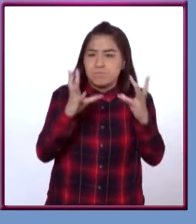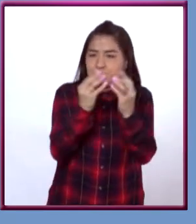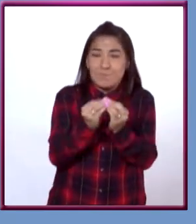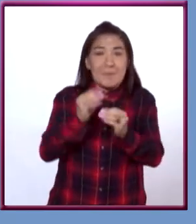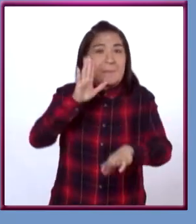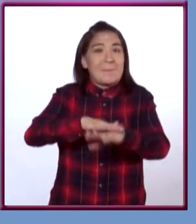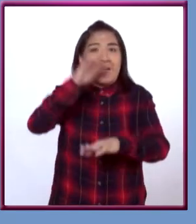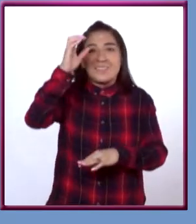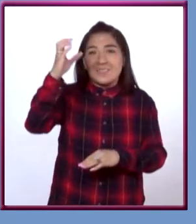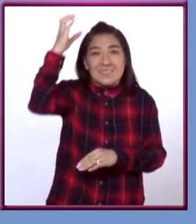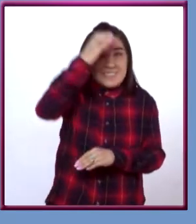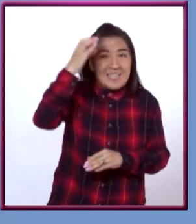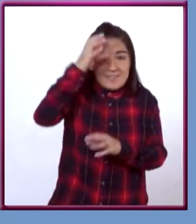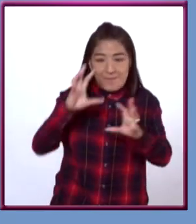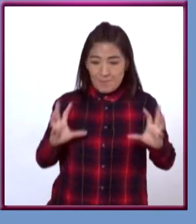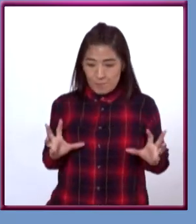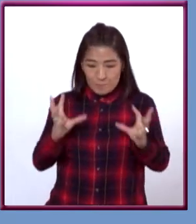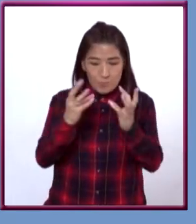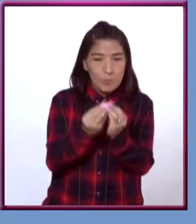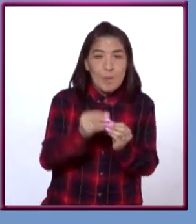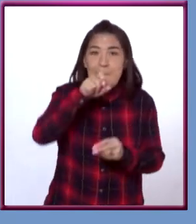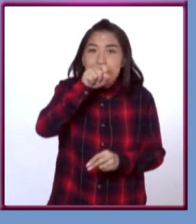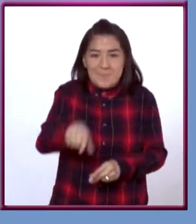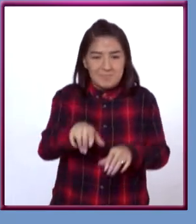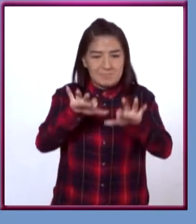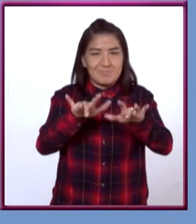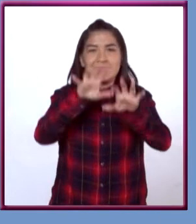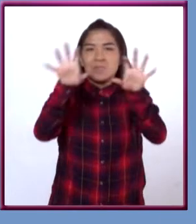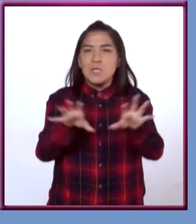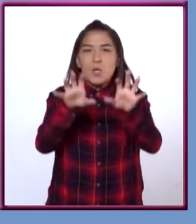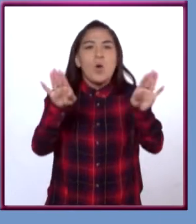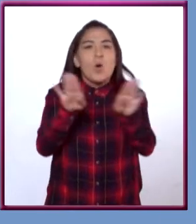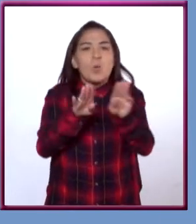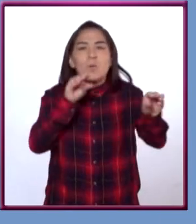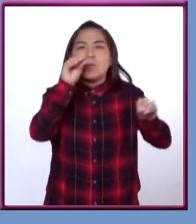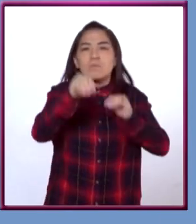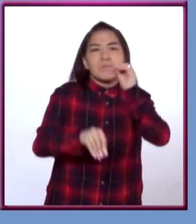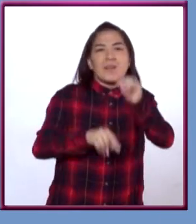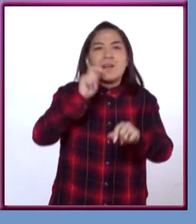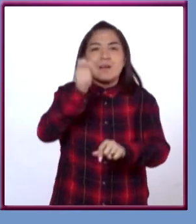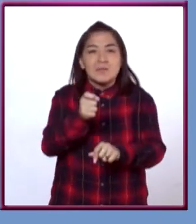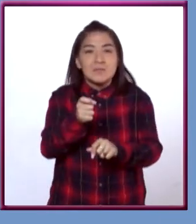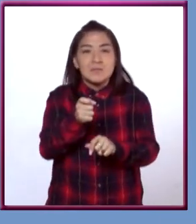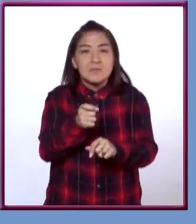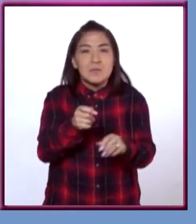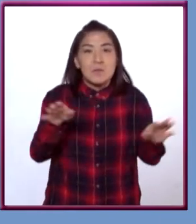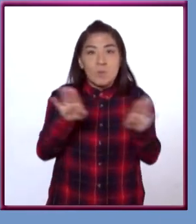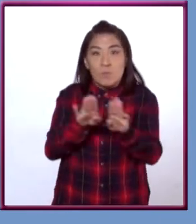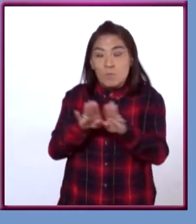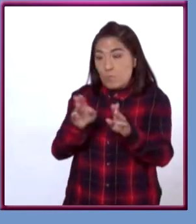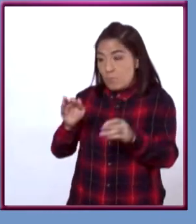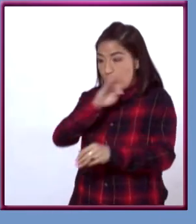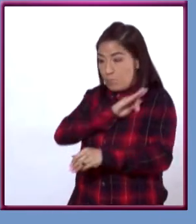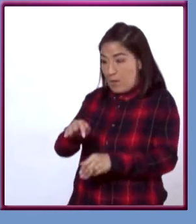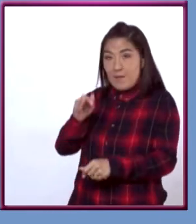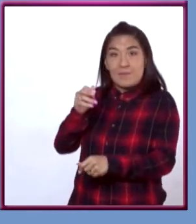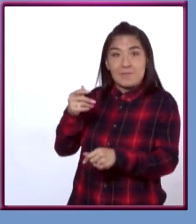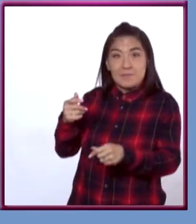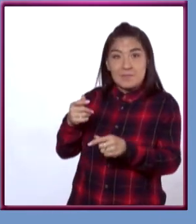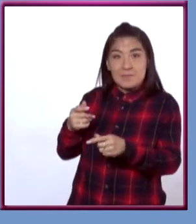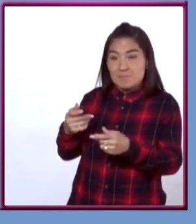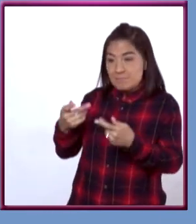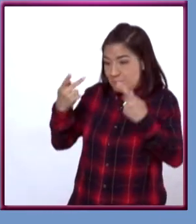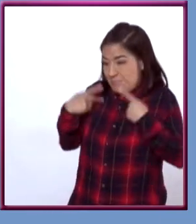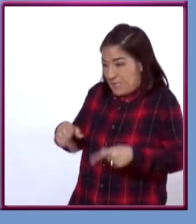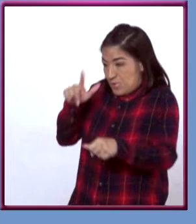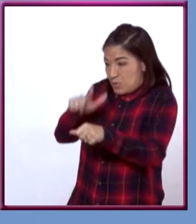Mucho conocimiento científico aplicado, y lo más interesante, simulando fenómenos que no podemos tener